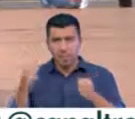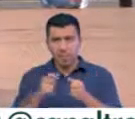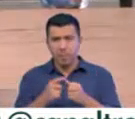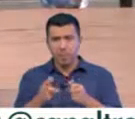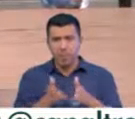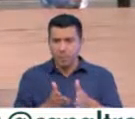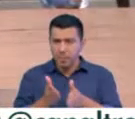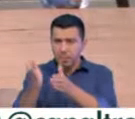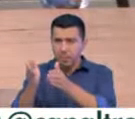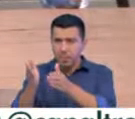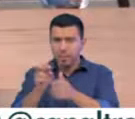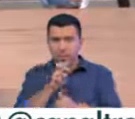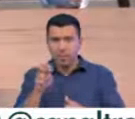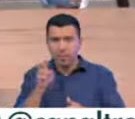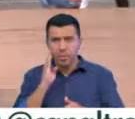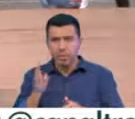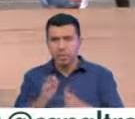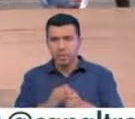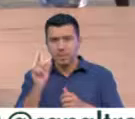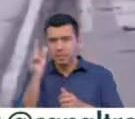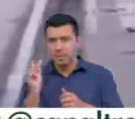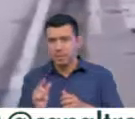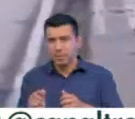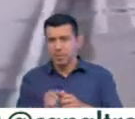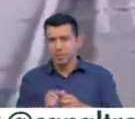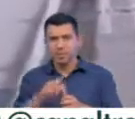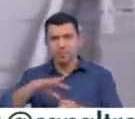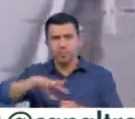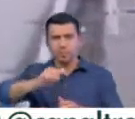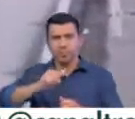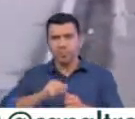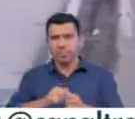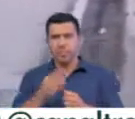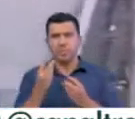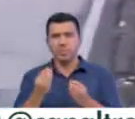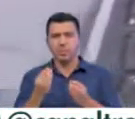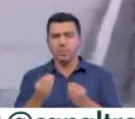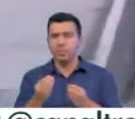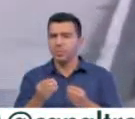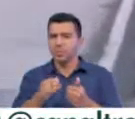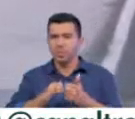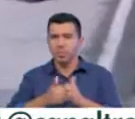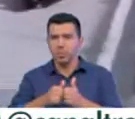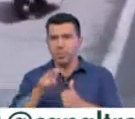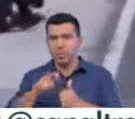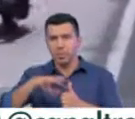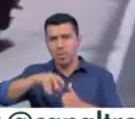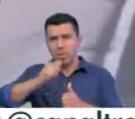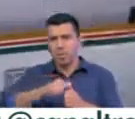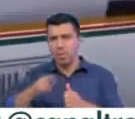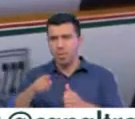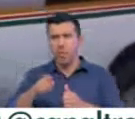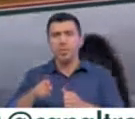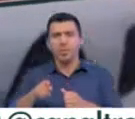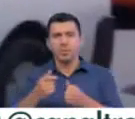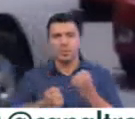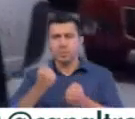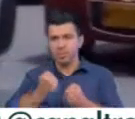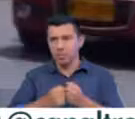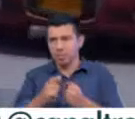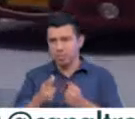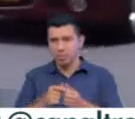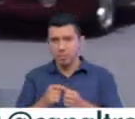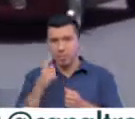de Santander y hacia el Cesar han sido víctimas de atracos y de intervenciones por parte de la delincuencia que los tiene a punto ya